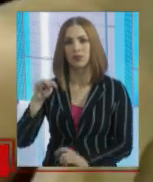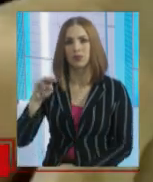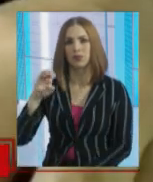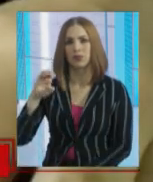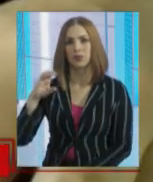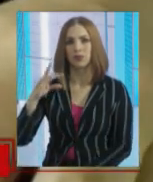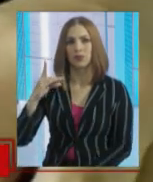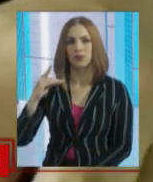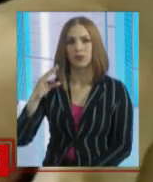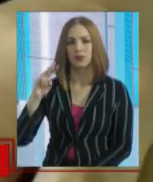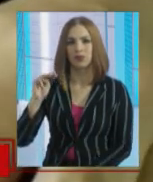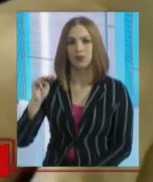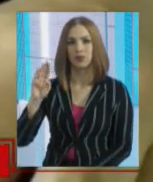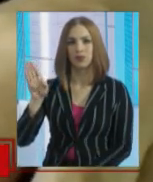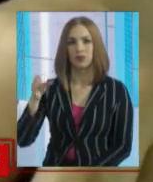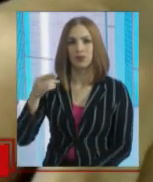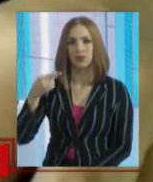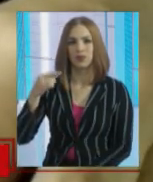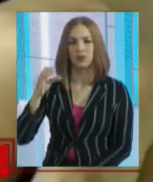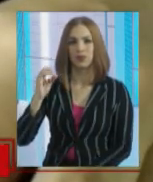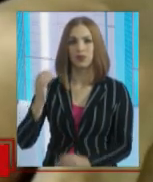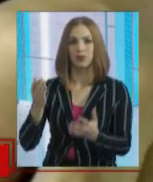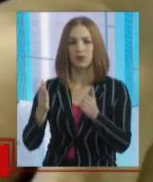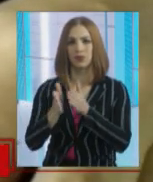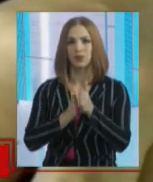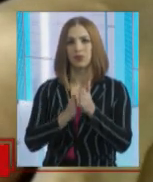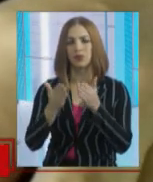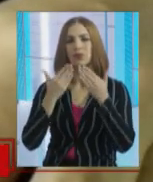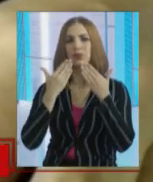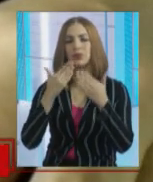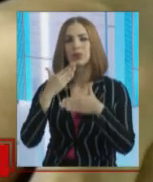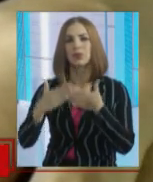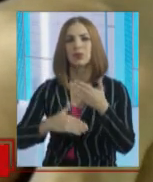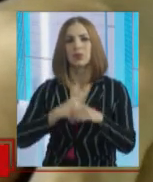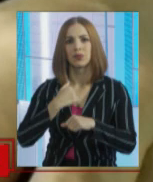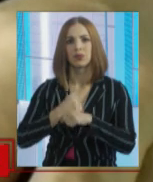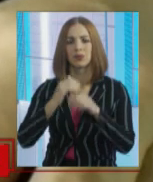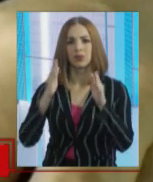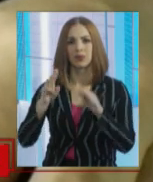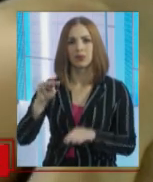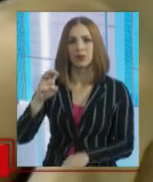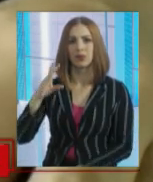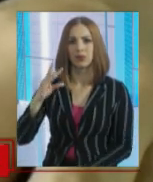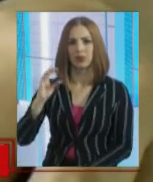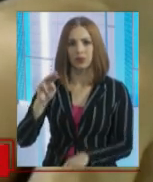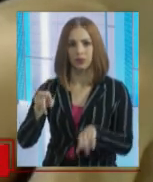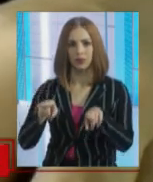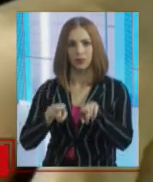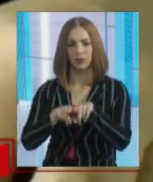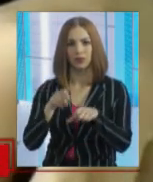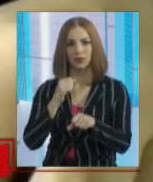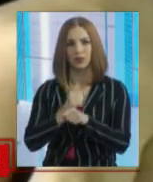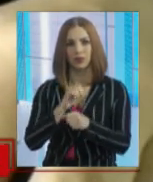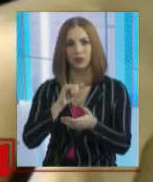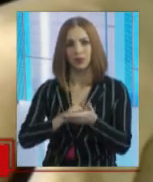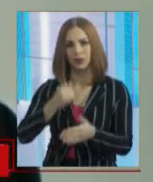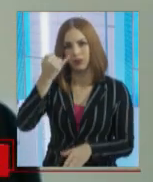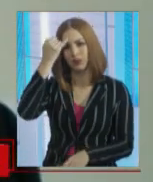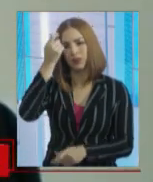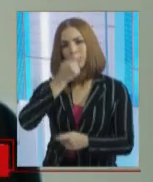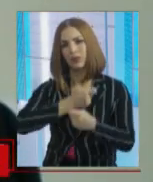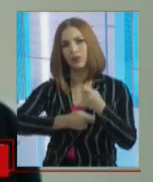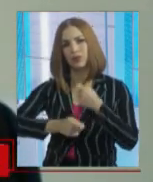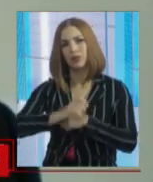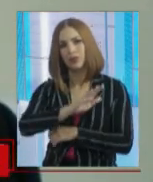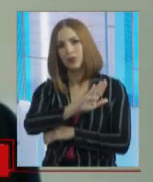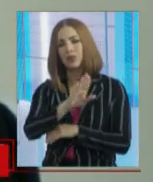podido ver. Quiero aprovechar para agradecer a todos los colaboradores de MEDCOM que están trabajando en esta iniciativa, porque el esfuerzo de ellos